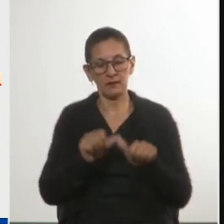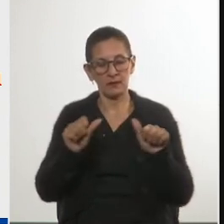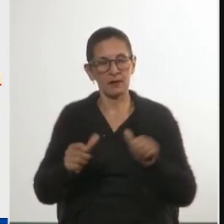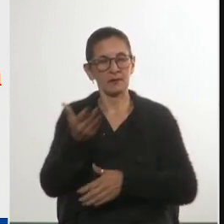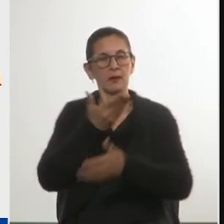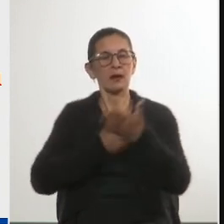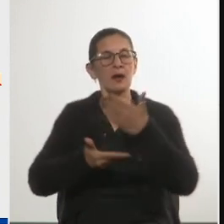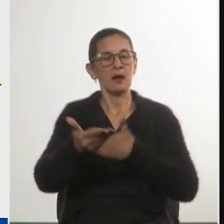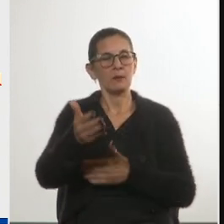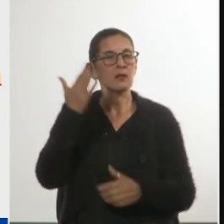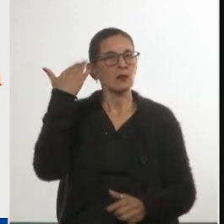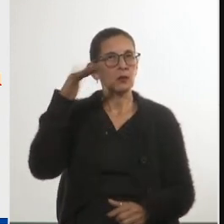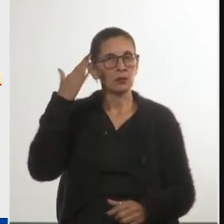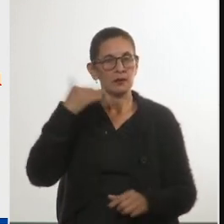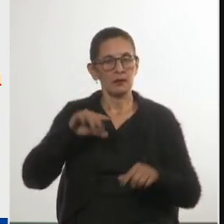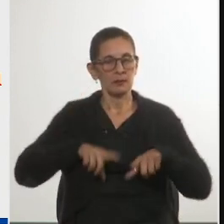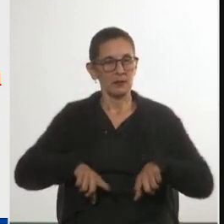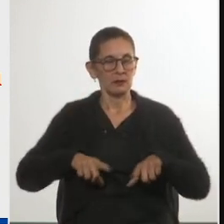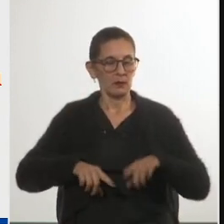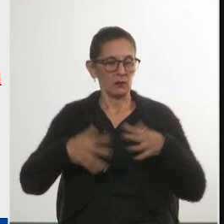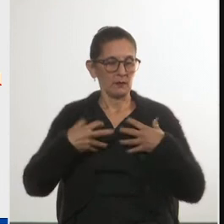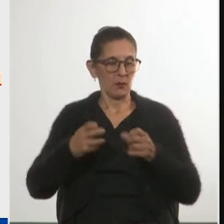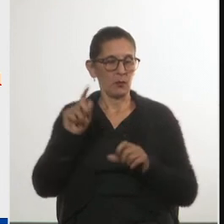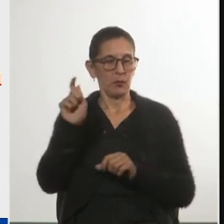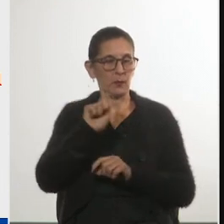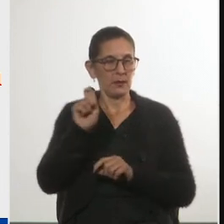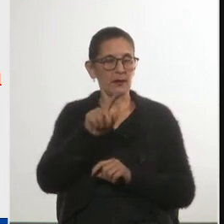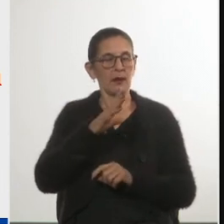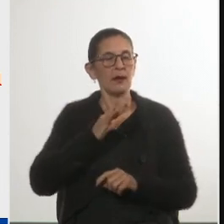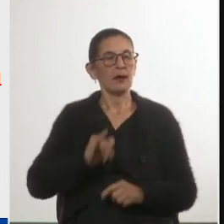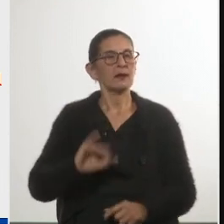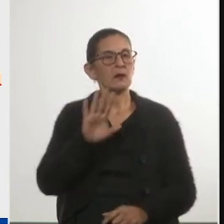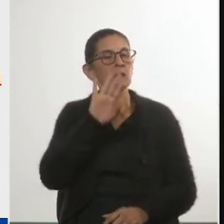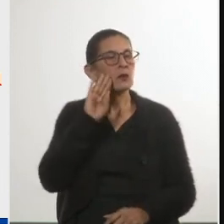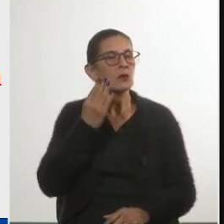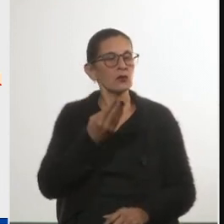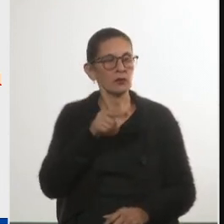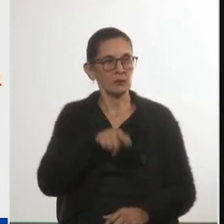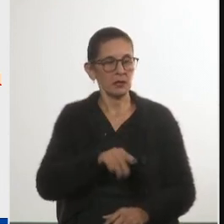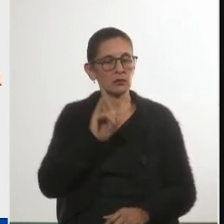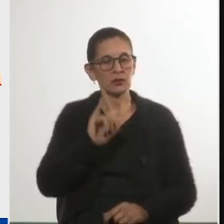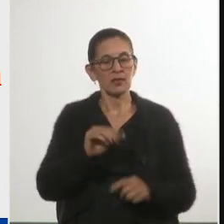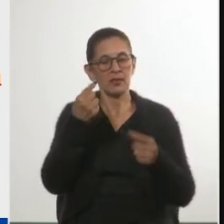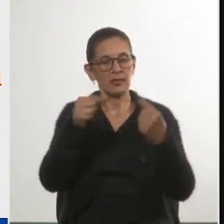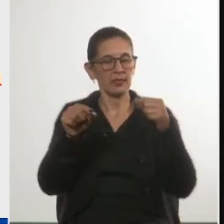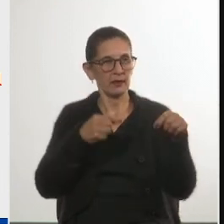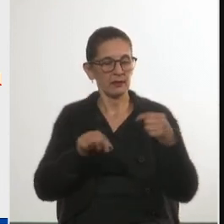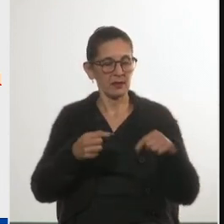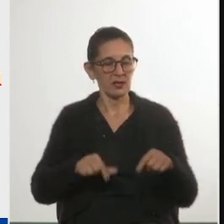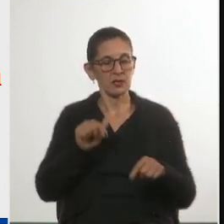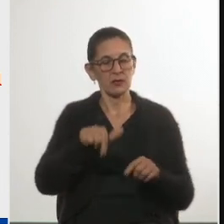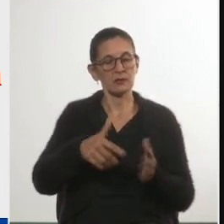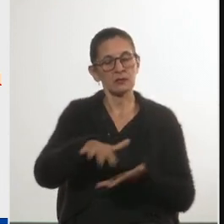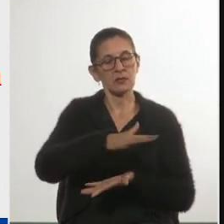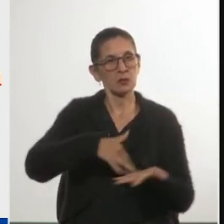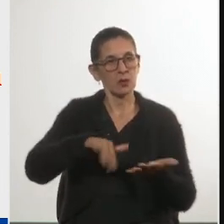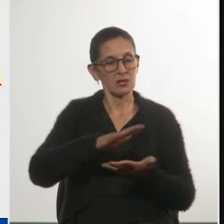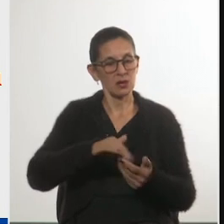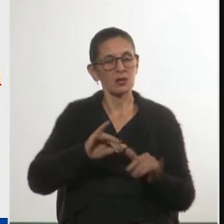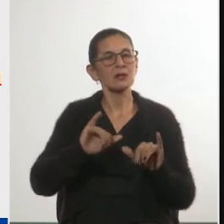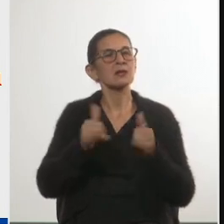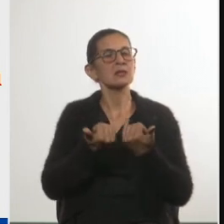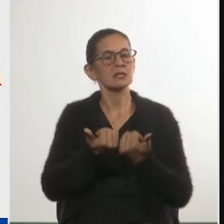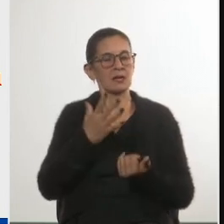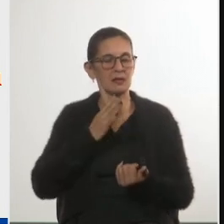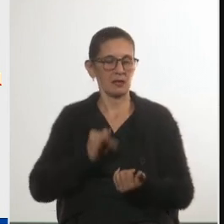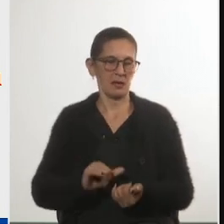cambio de autoridades del Ministerio de Salud Pública y se toma conocimiento fino de los detalles de esta situación que ya se venía